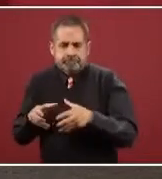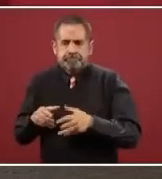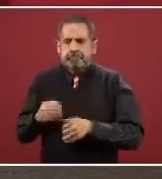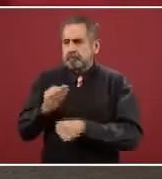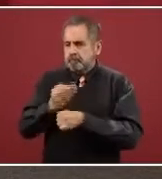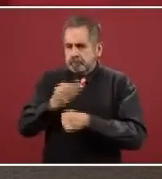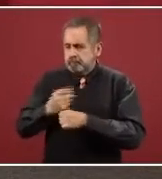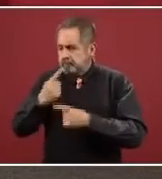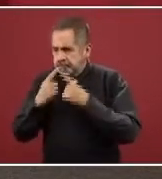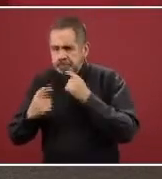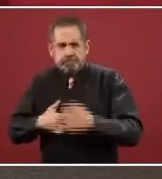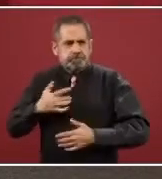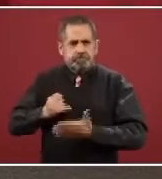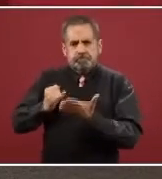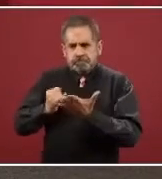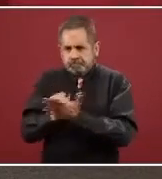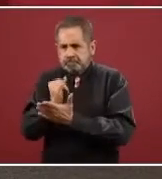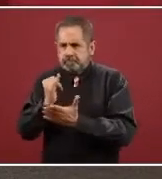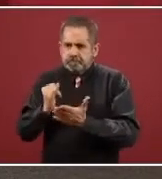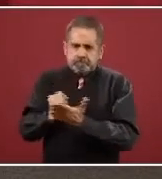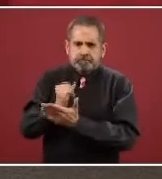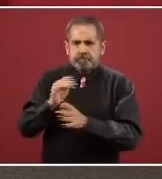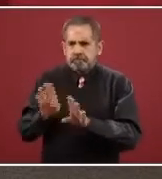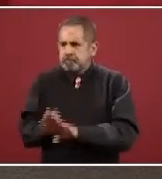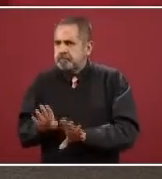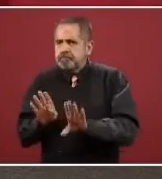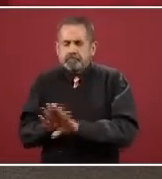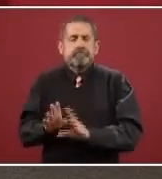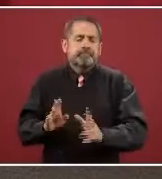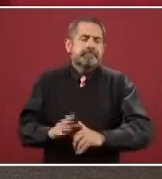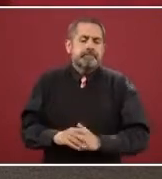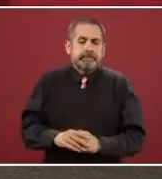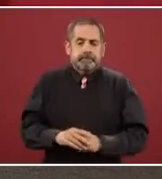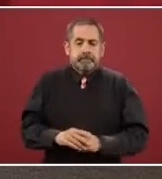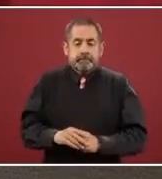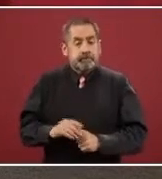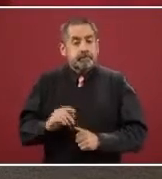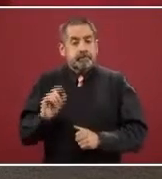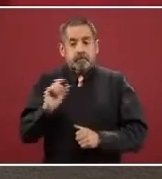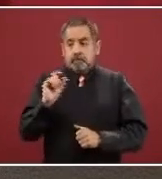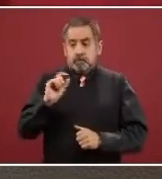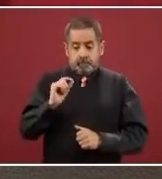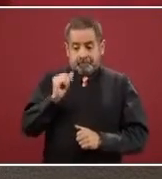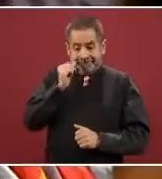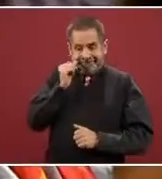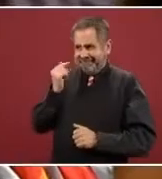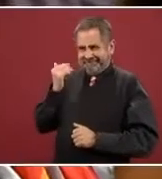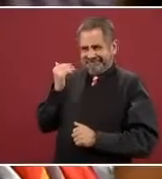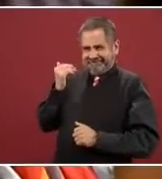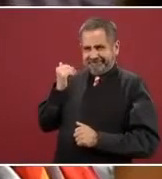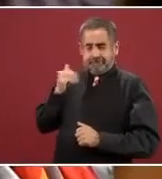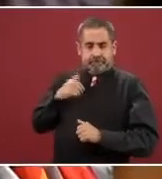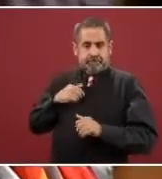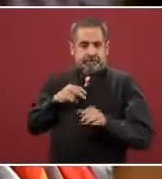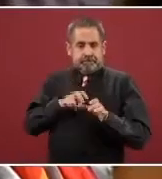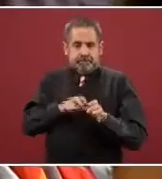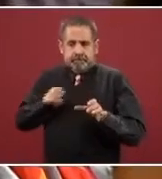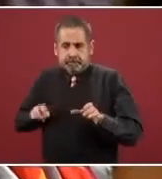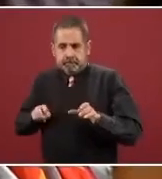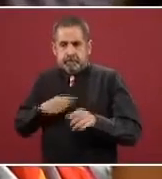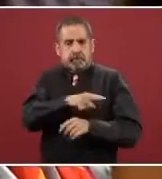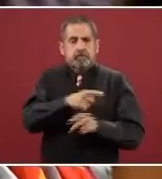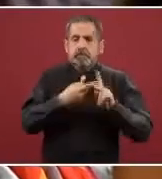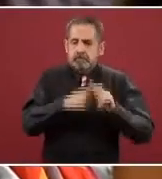tomando lógicamente decisiones. Cuando nosotros nos retiramos de la sesión, prácticamente llevaban 20